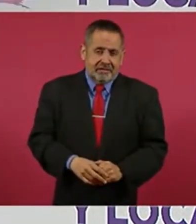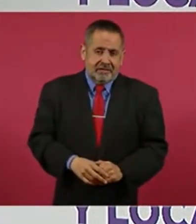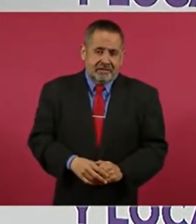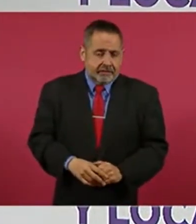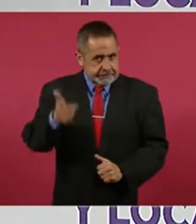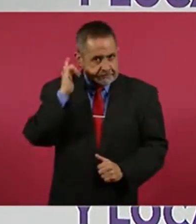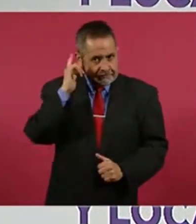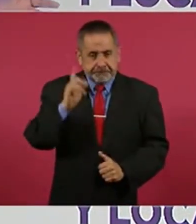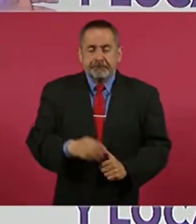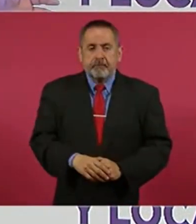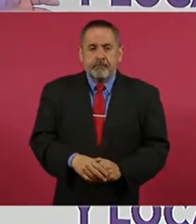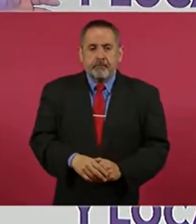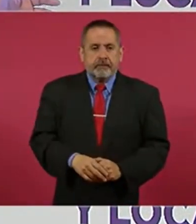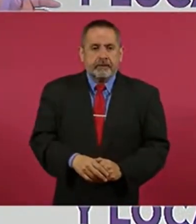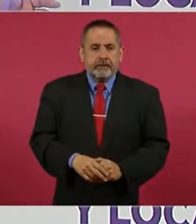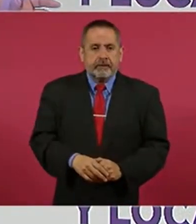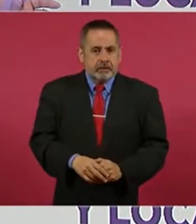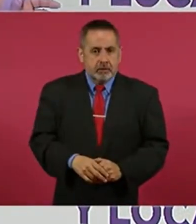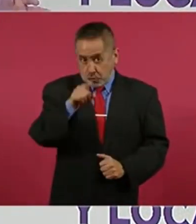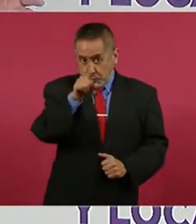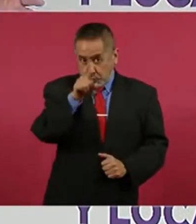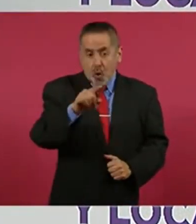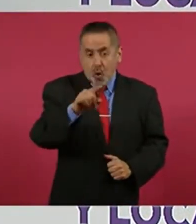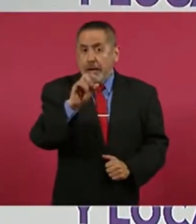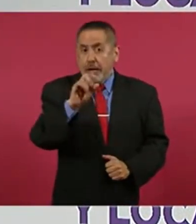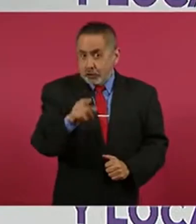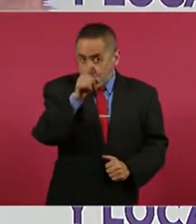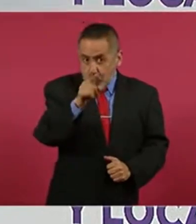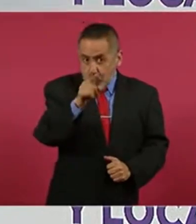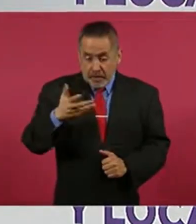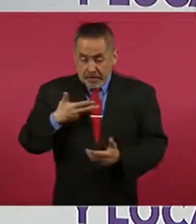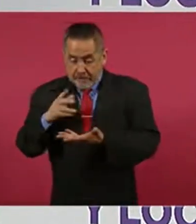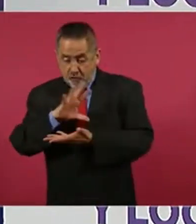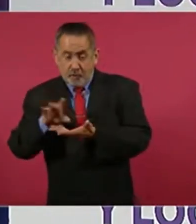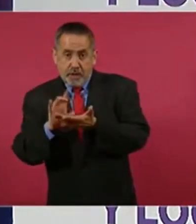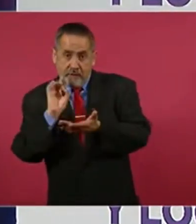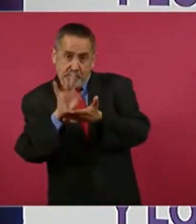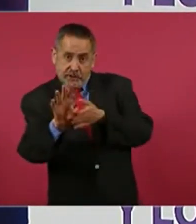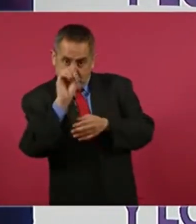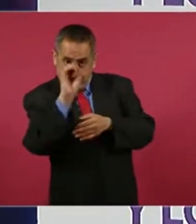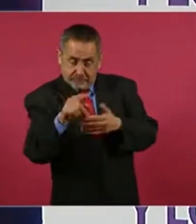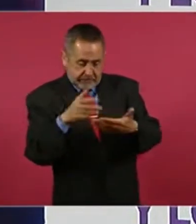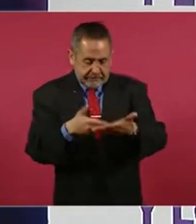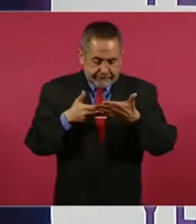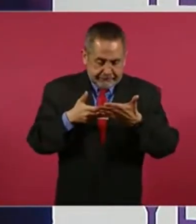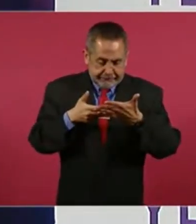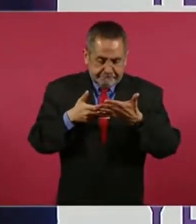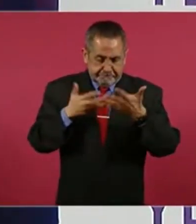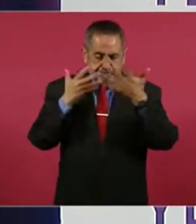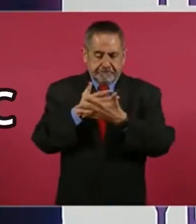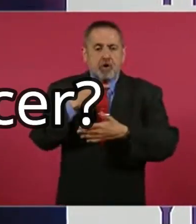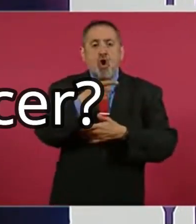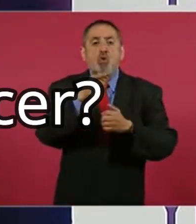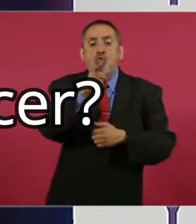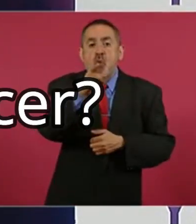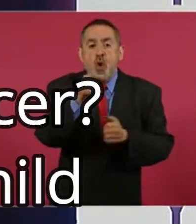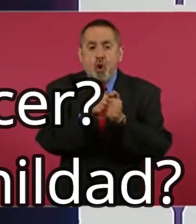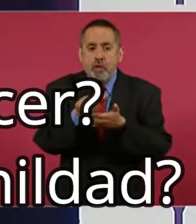Ojalá, y cuando tengas toda la información, puedas con